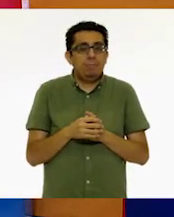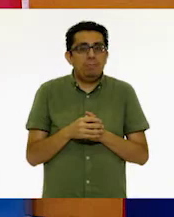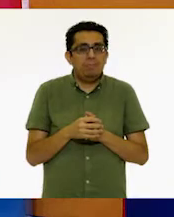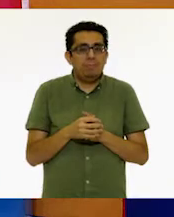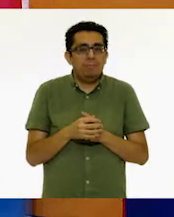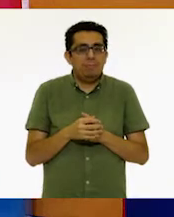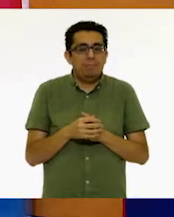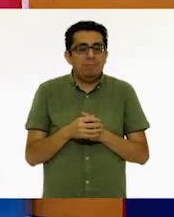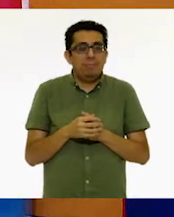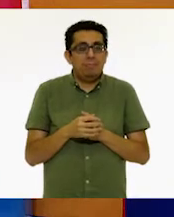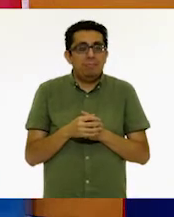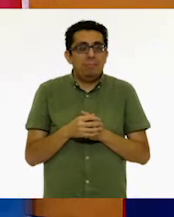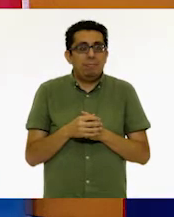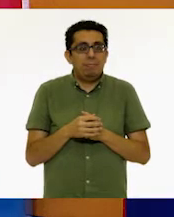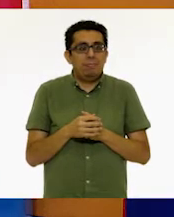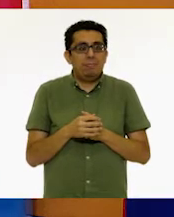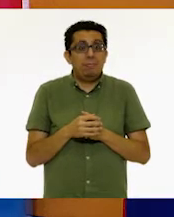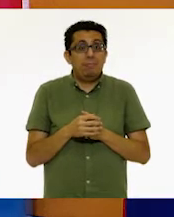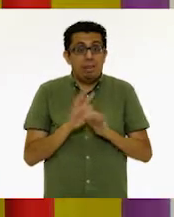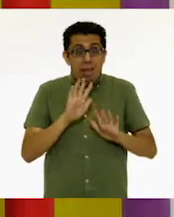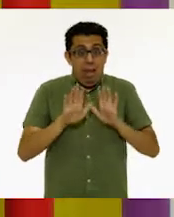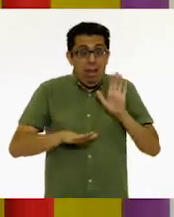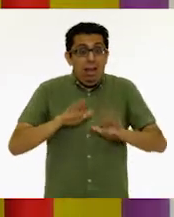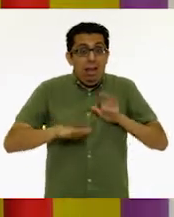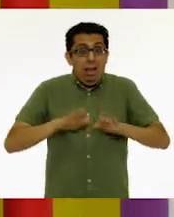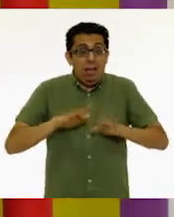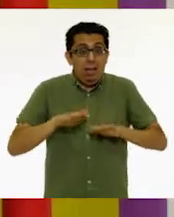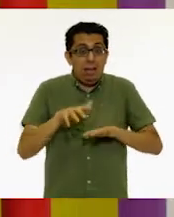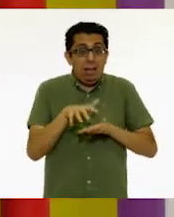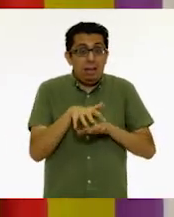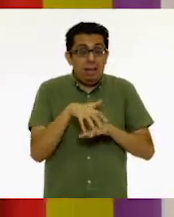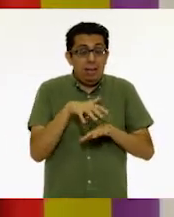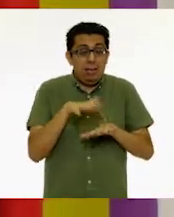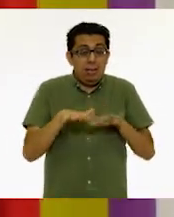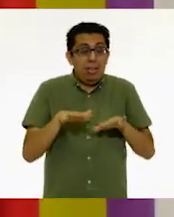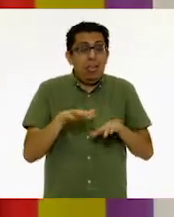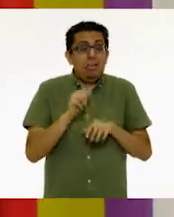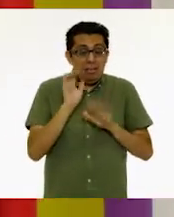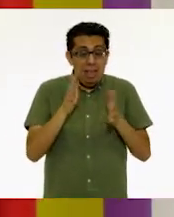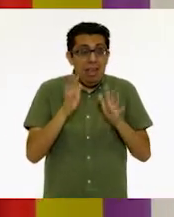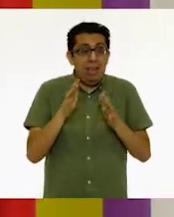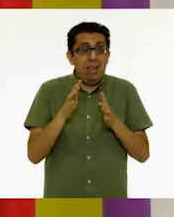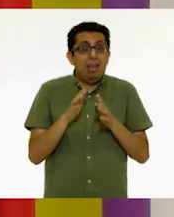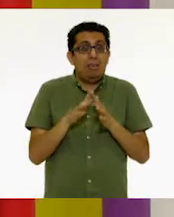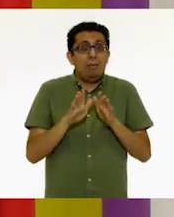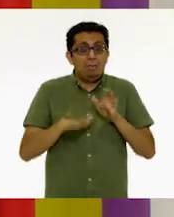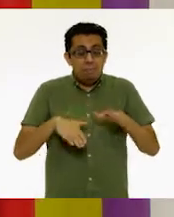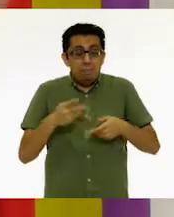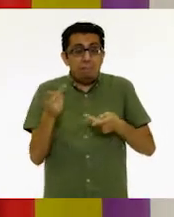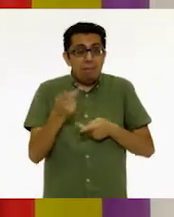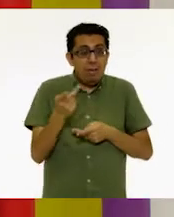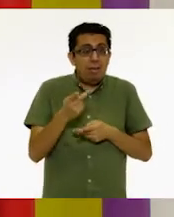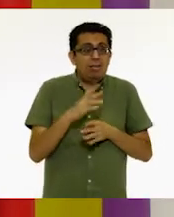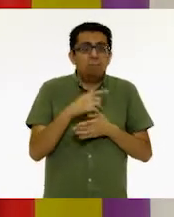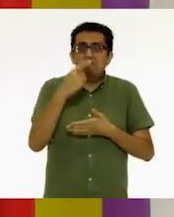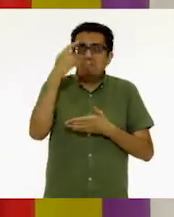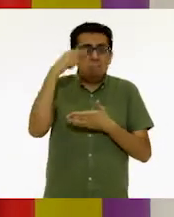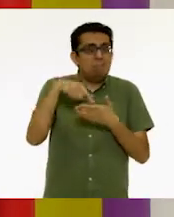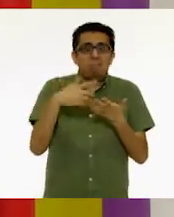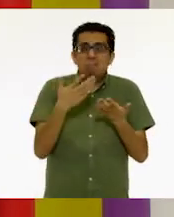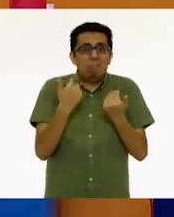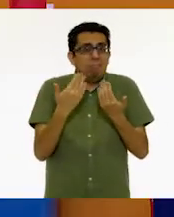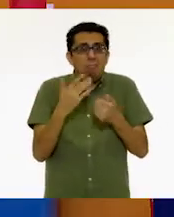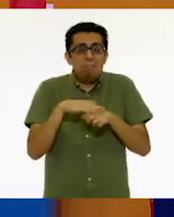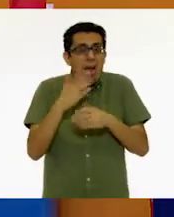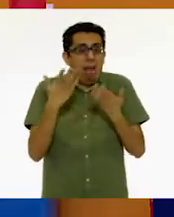este. Uno más, ¿ya hicimos uno más. Este? Sí, sí, ese ya lo hicimos. Y hicimos y hicimos este. Ya, ya, yo creo que ya no quedan más,